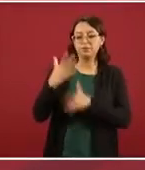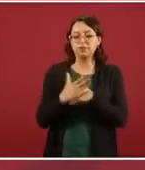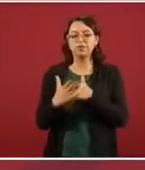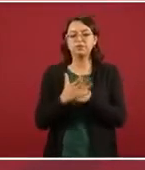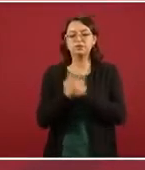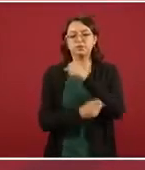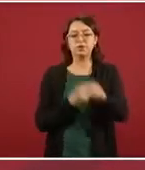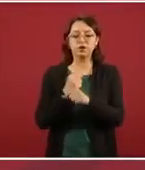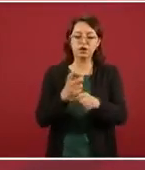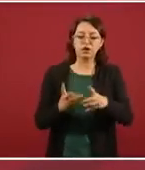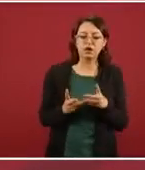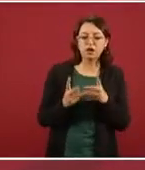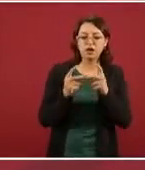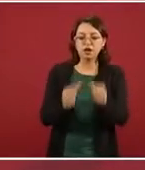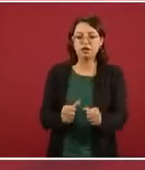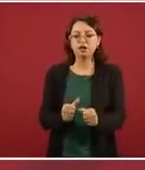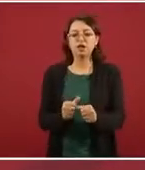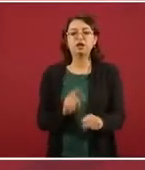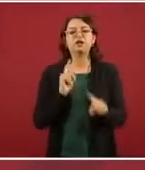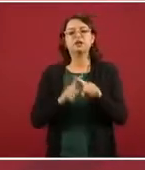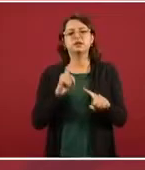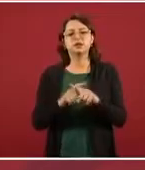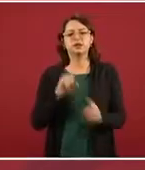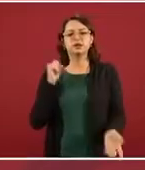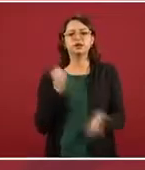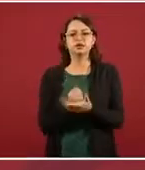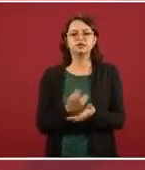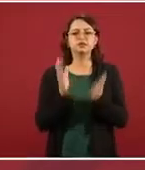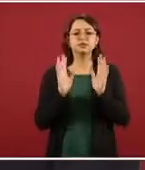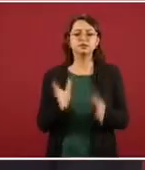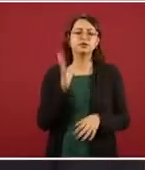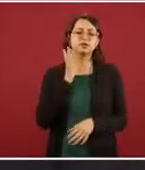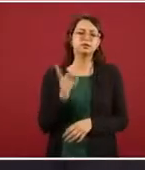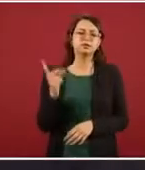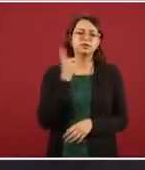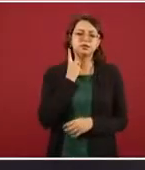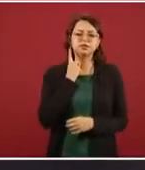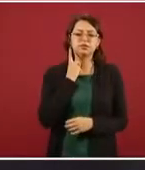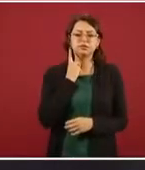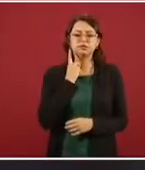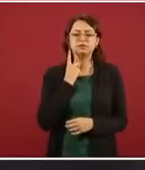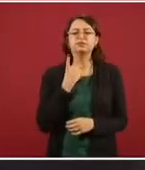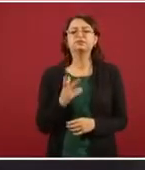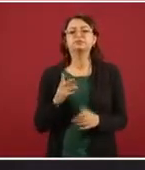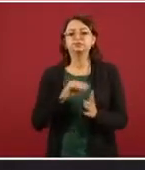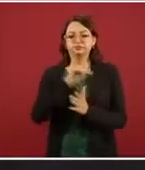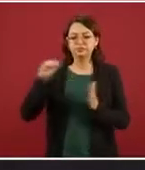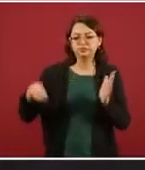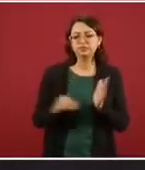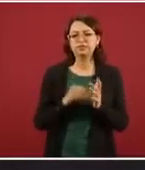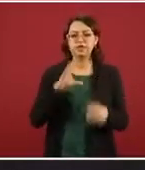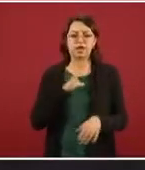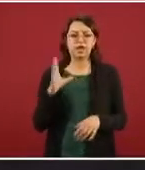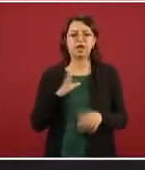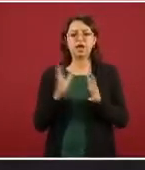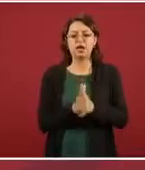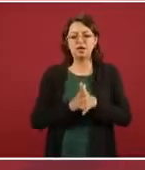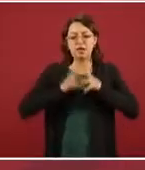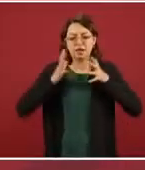próximo, el presupuesto que autorizó la Cámara de Diputados, ya se contempla una ampliación